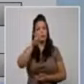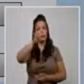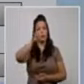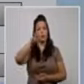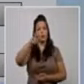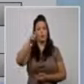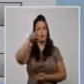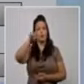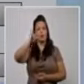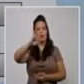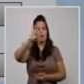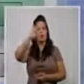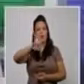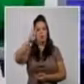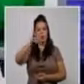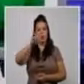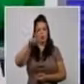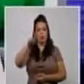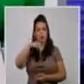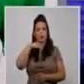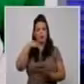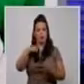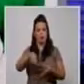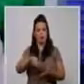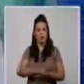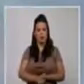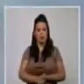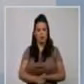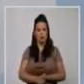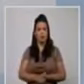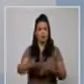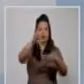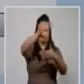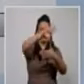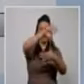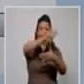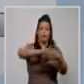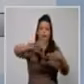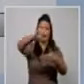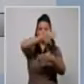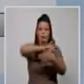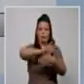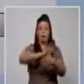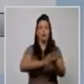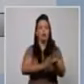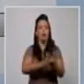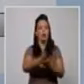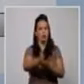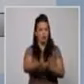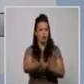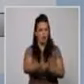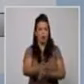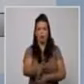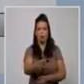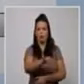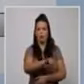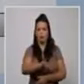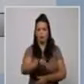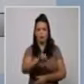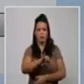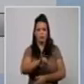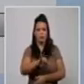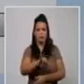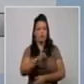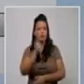2,16%. La región de las Américas se mantiene aportando como región el mayor % de